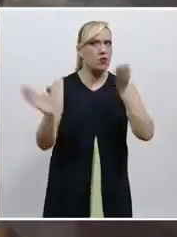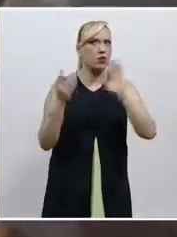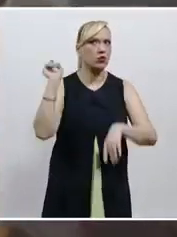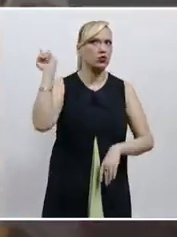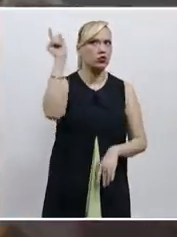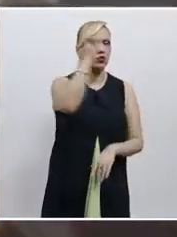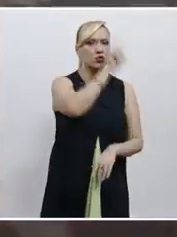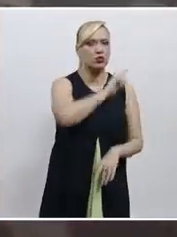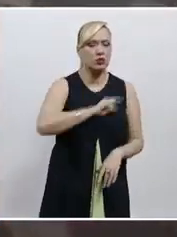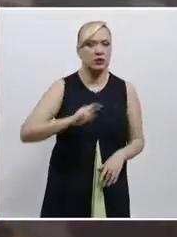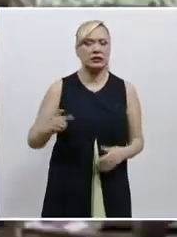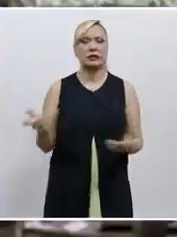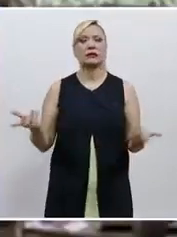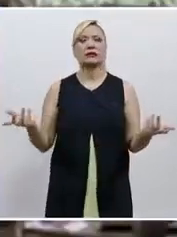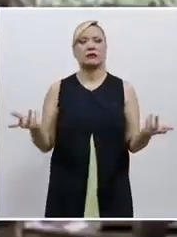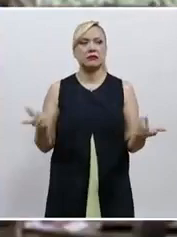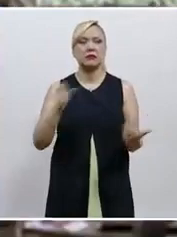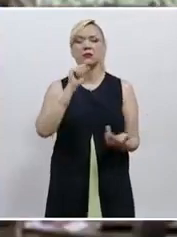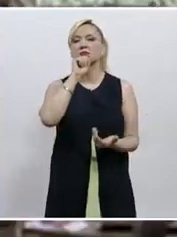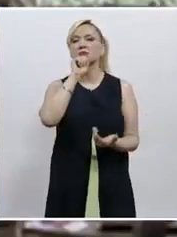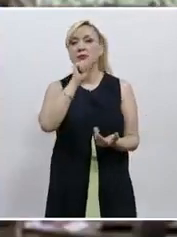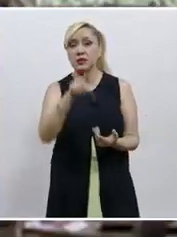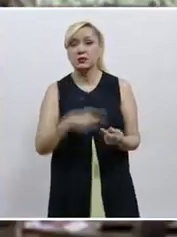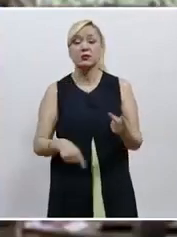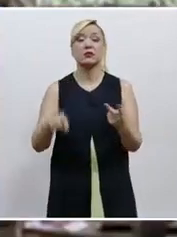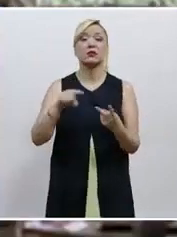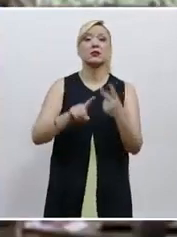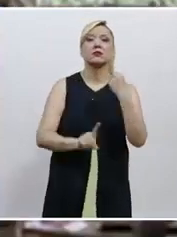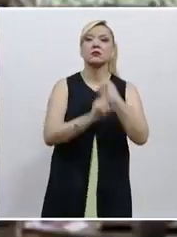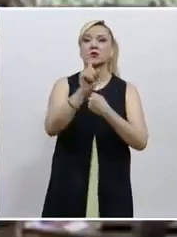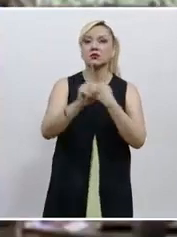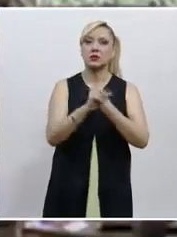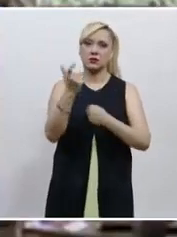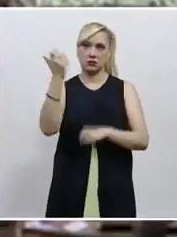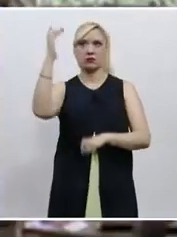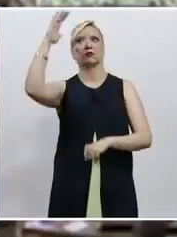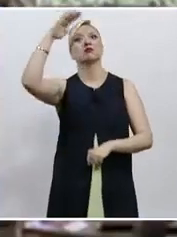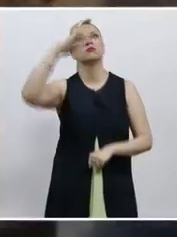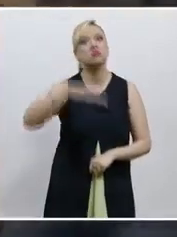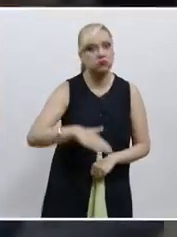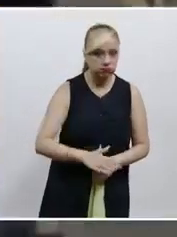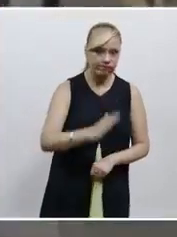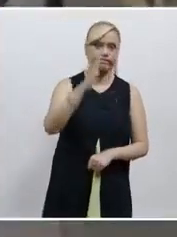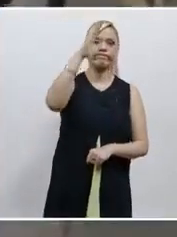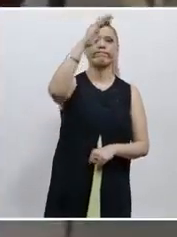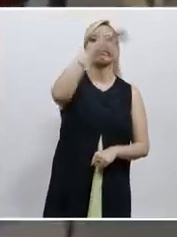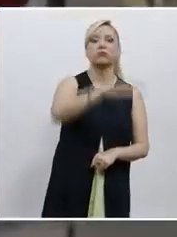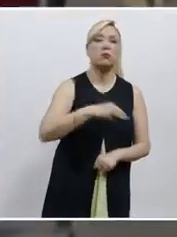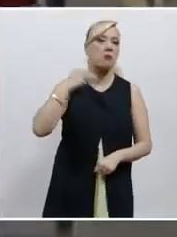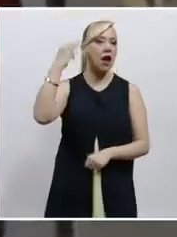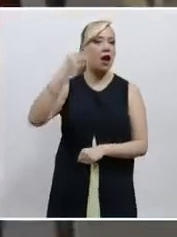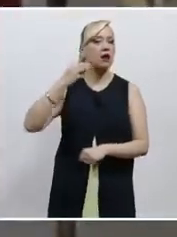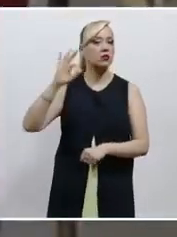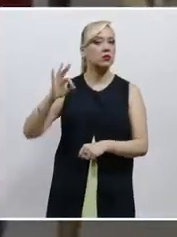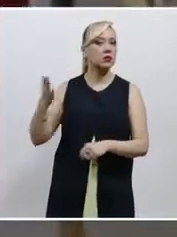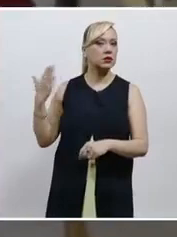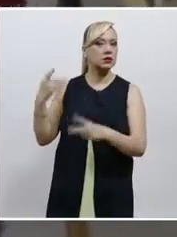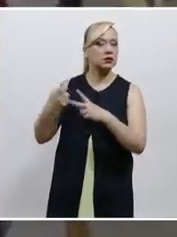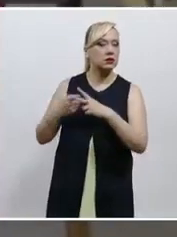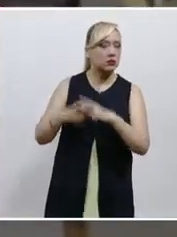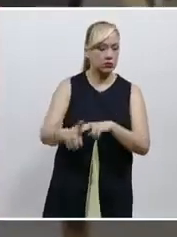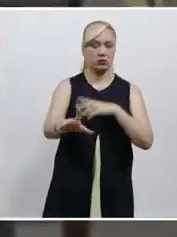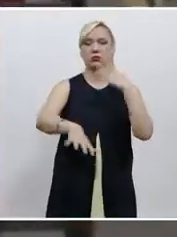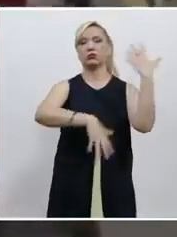la CEPAL, se agregaron las turbulencias financieras observadas a comienzos de marzo pasado, lo